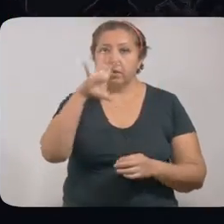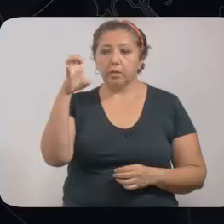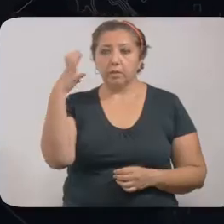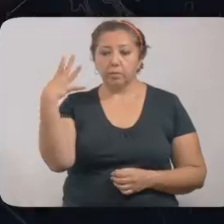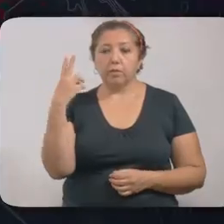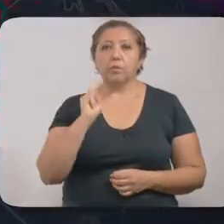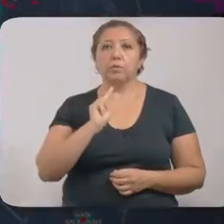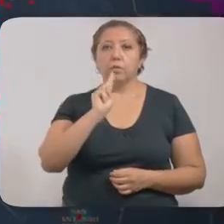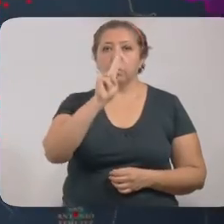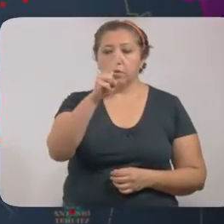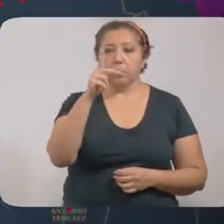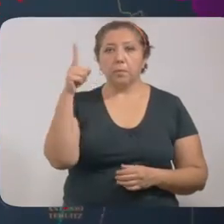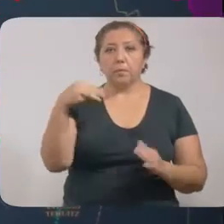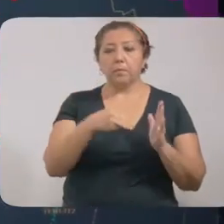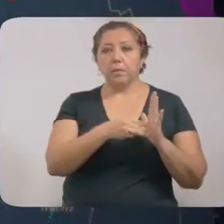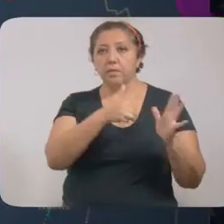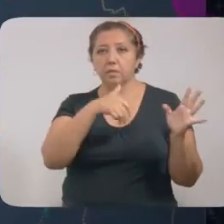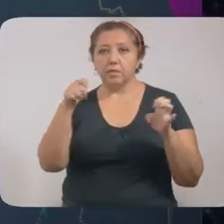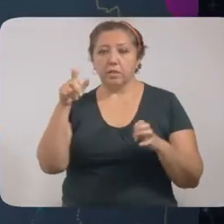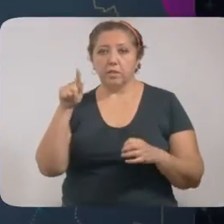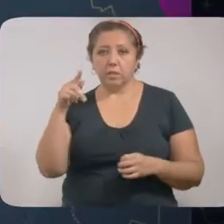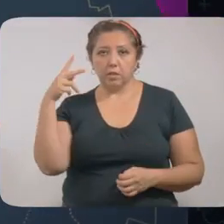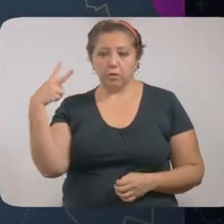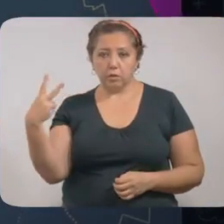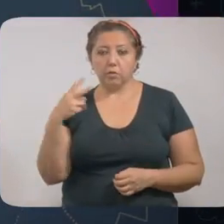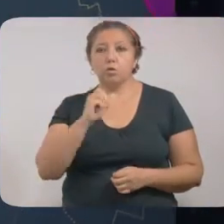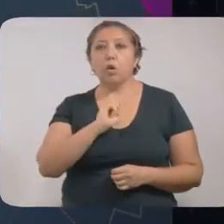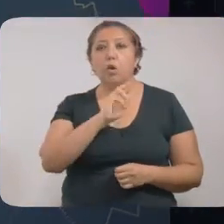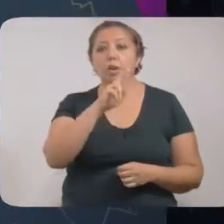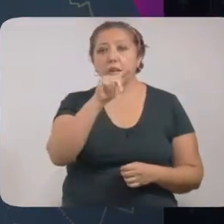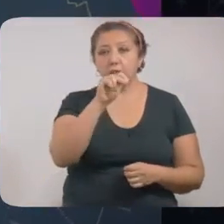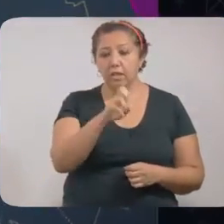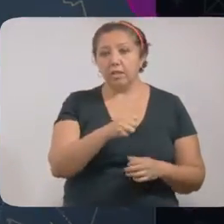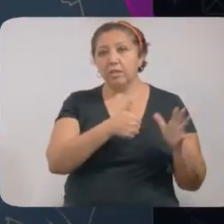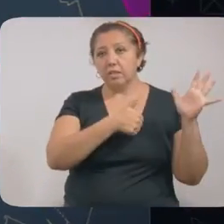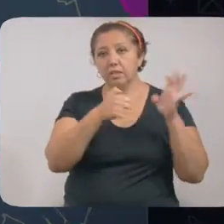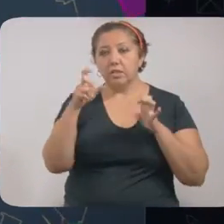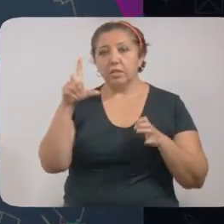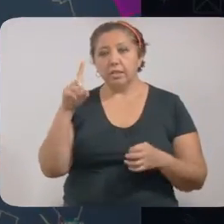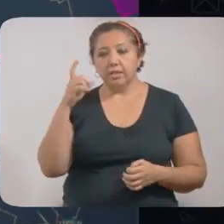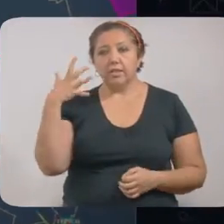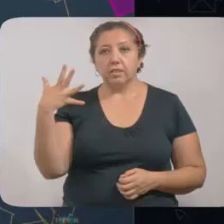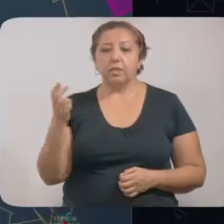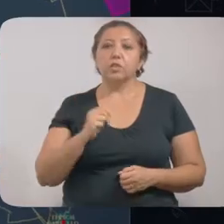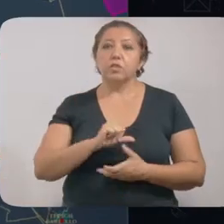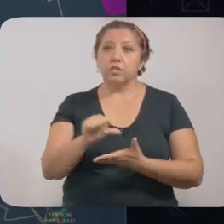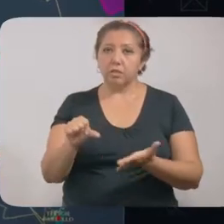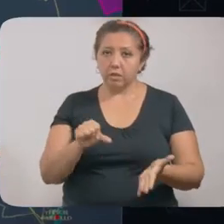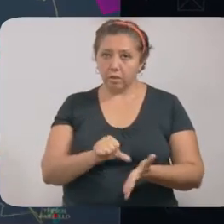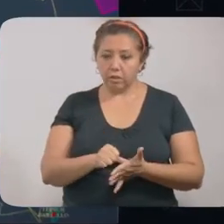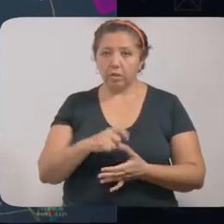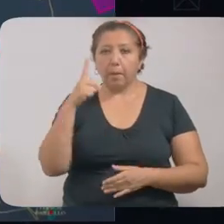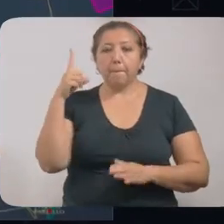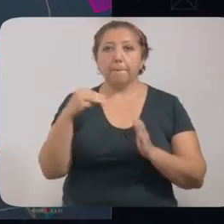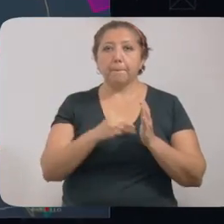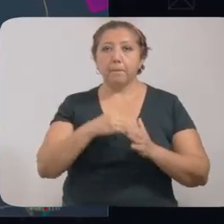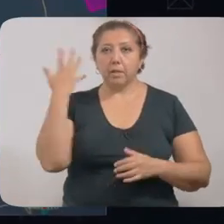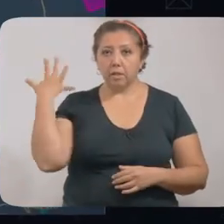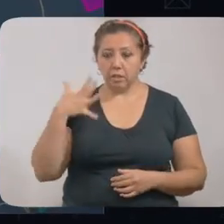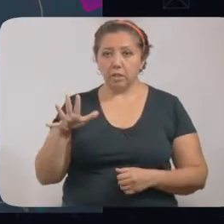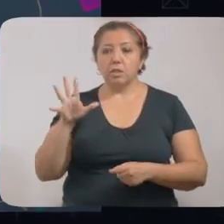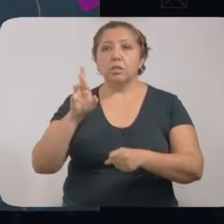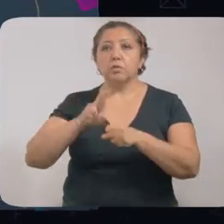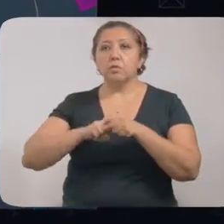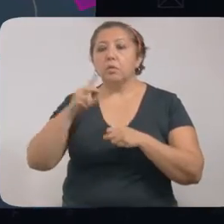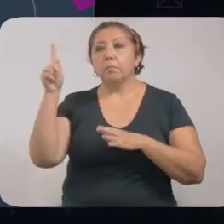1,504 en zona norte, 1,672 en la zona oriente, 635 en la zona centro, 1,010 en la zona